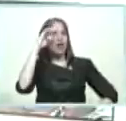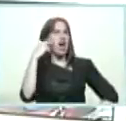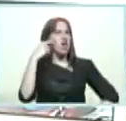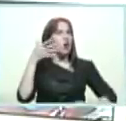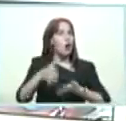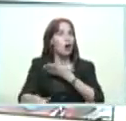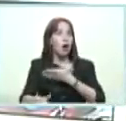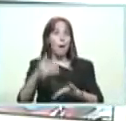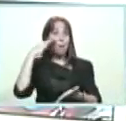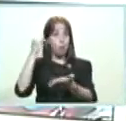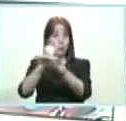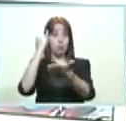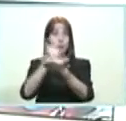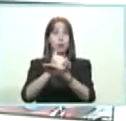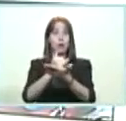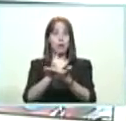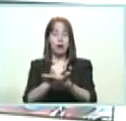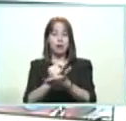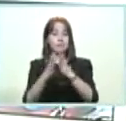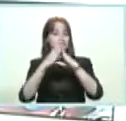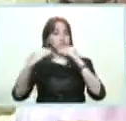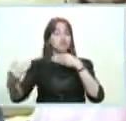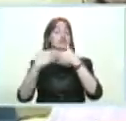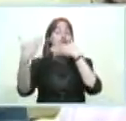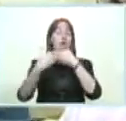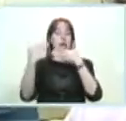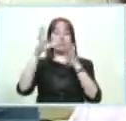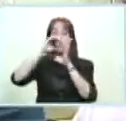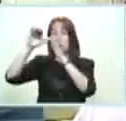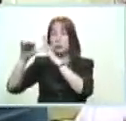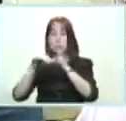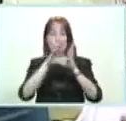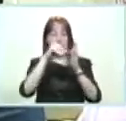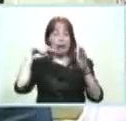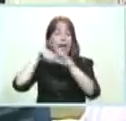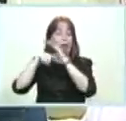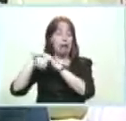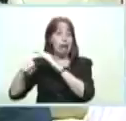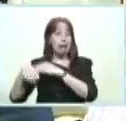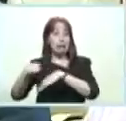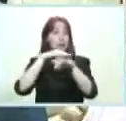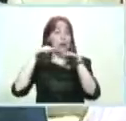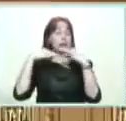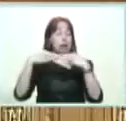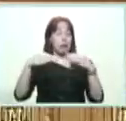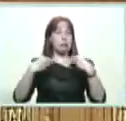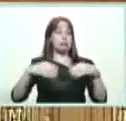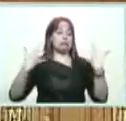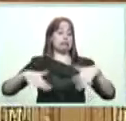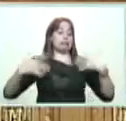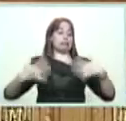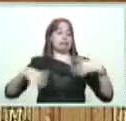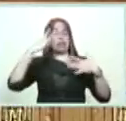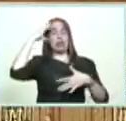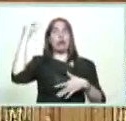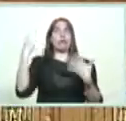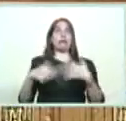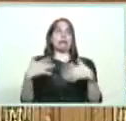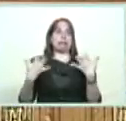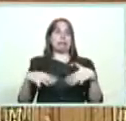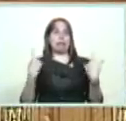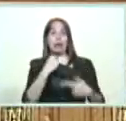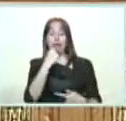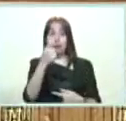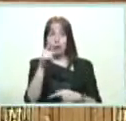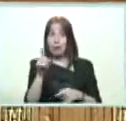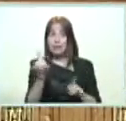de pruebas irrebatibles de la corrupción que había ahí anidada. Ay, Dios mío, no digo más. Lo